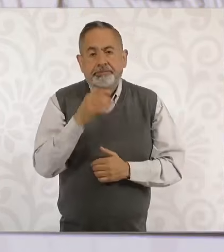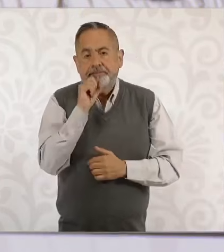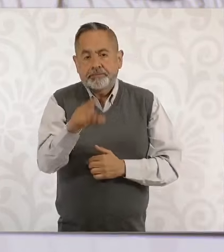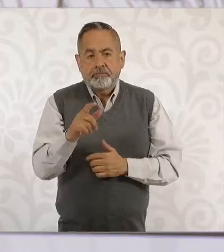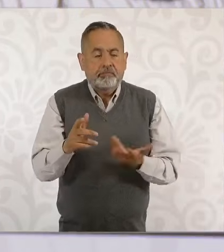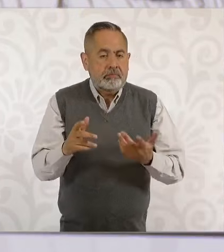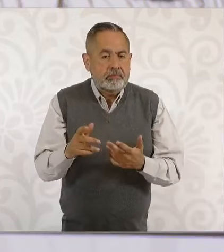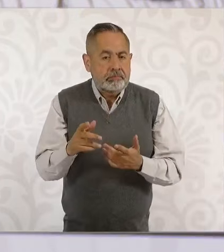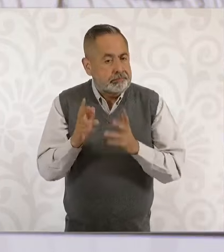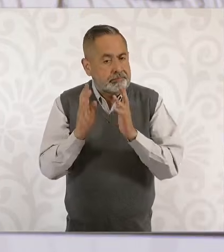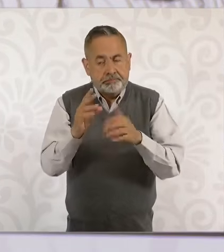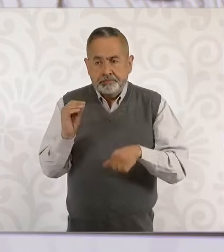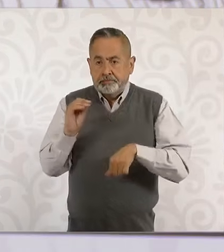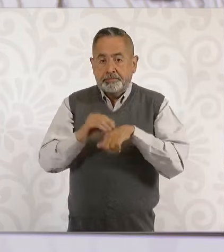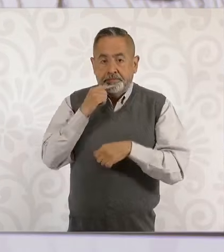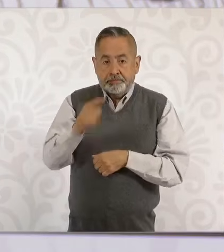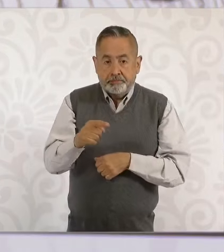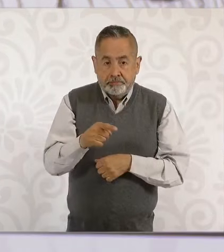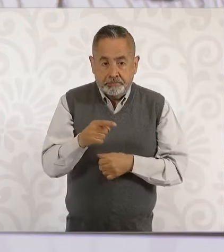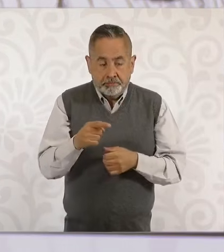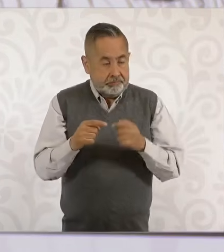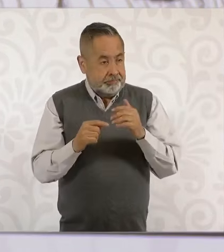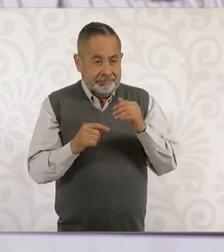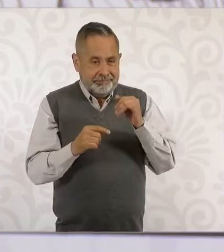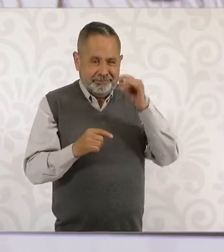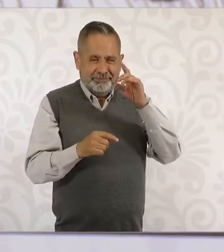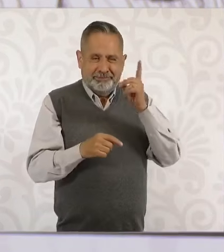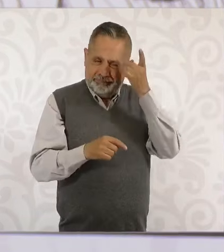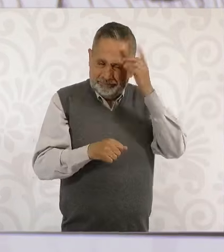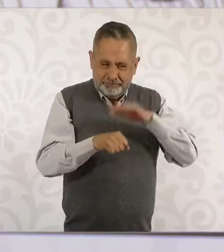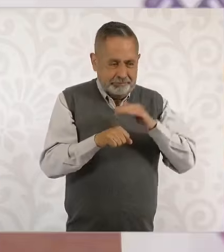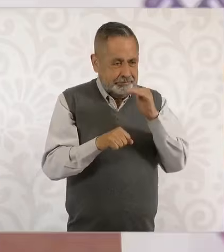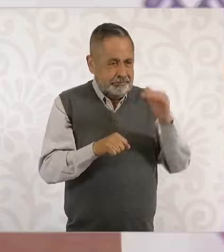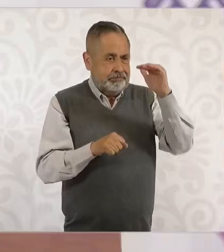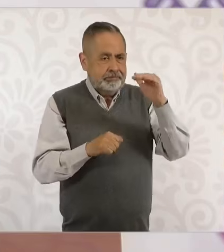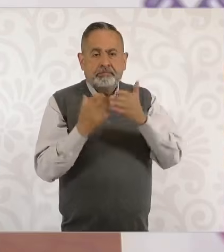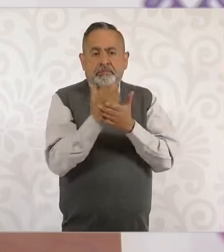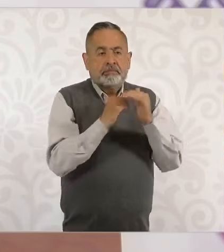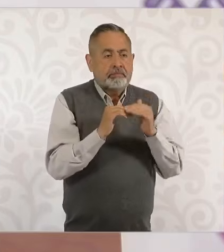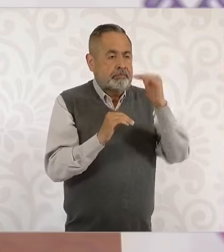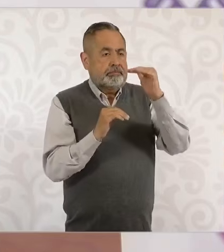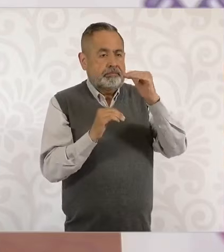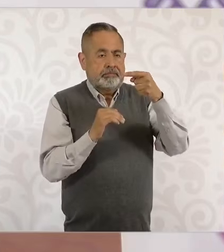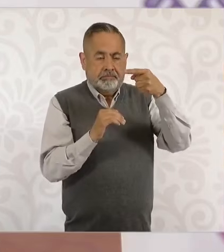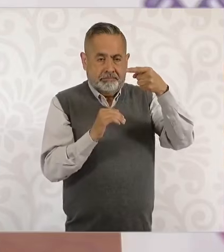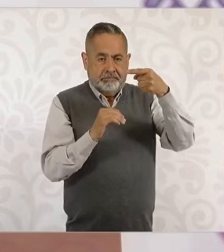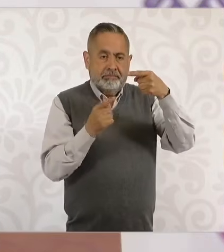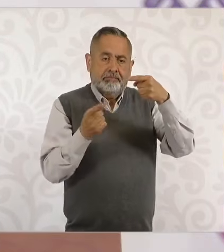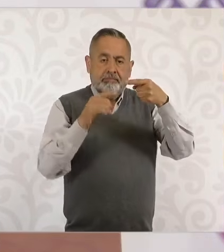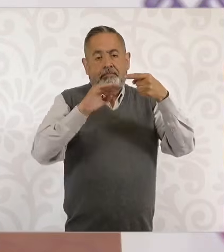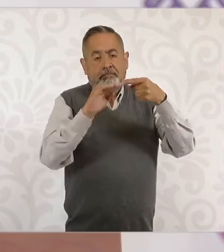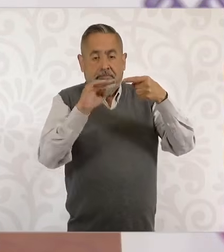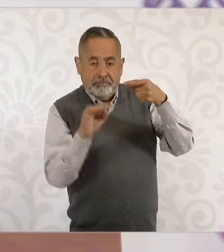está establecido que el mando superior debe ganar más que la persona que está bajo su